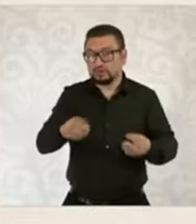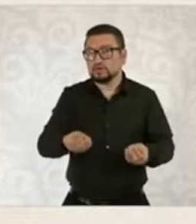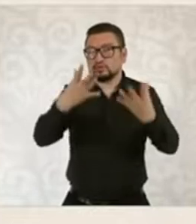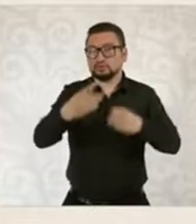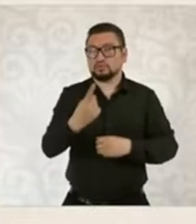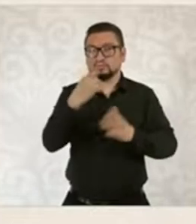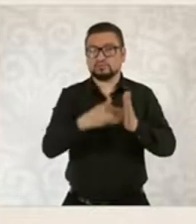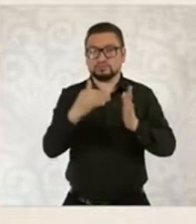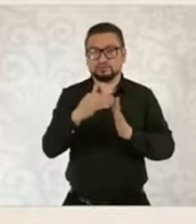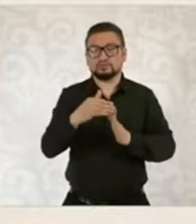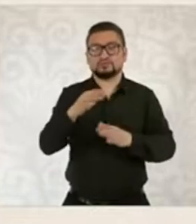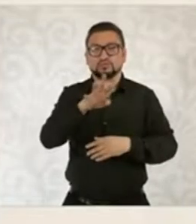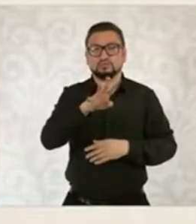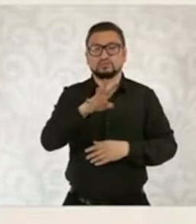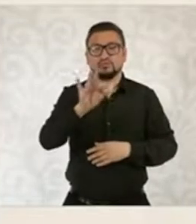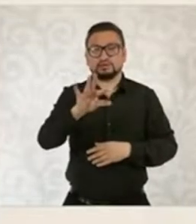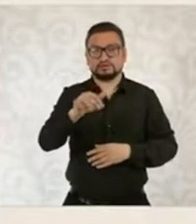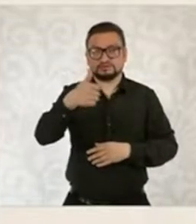a